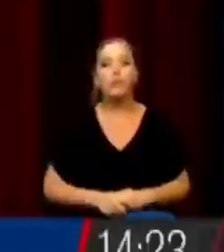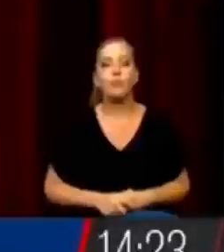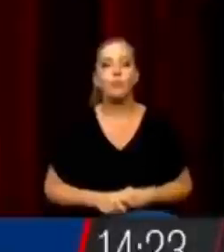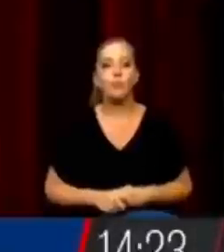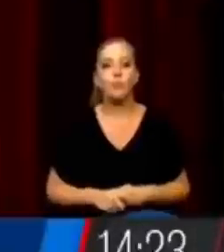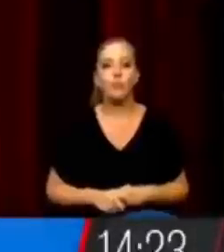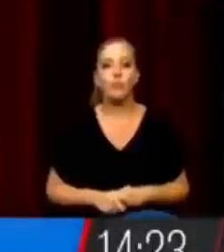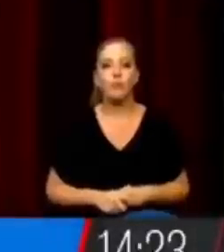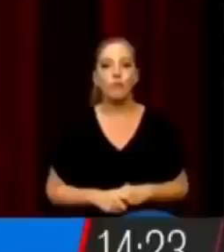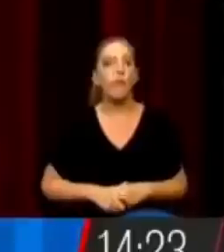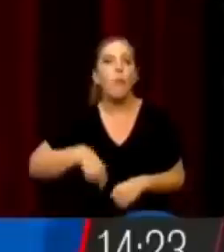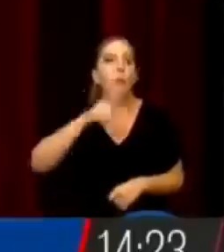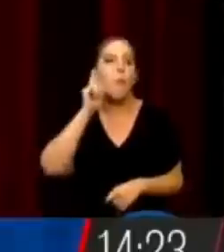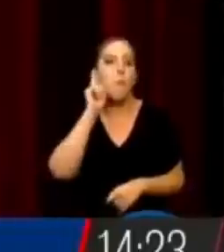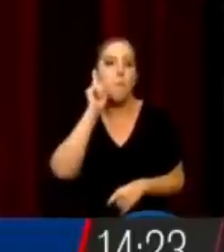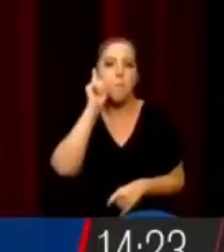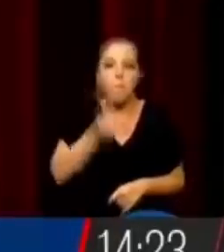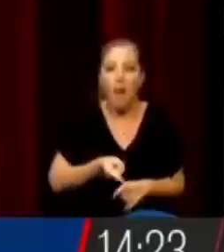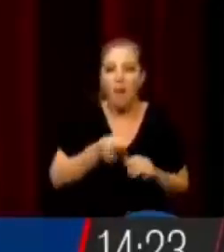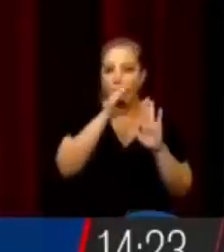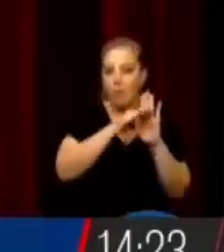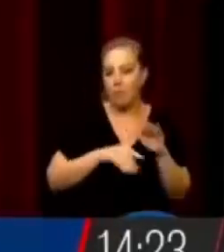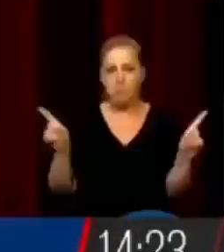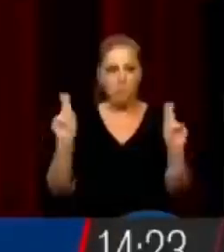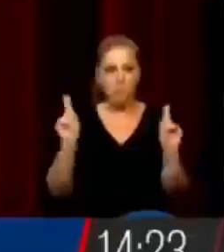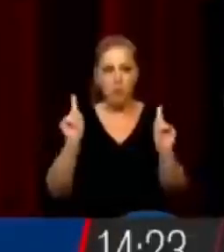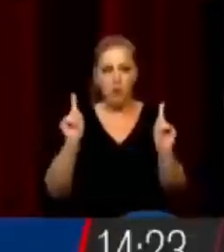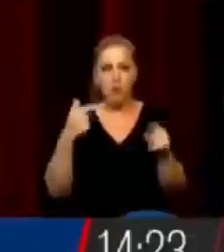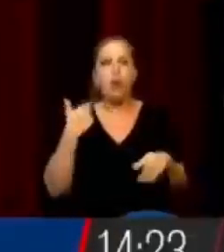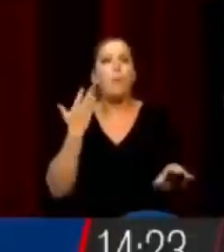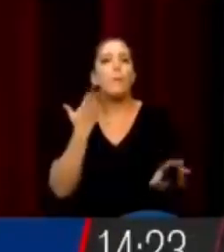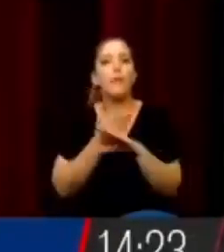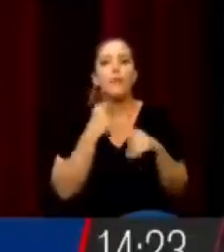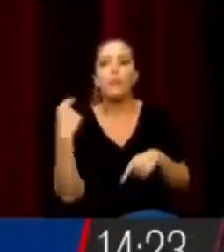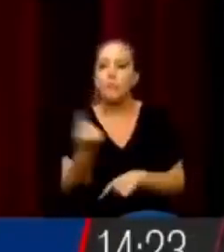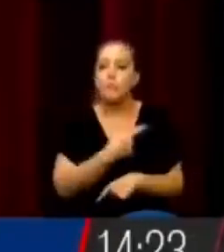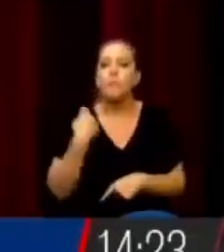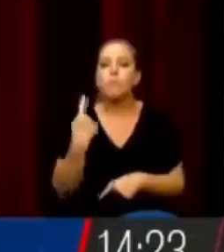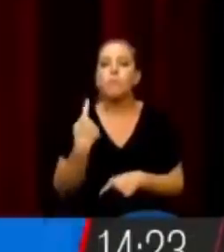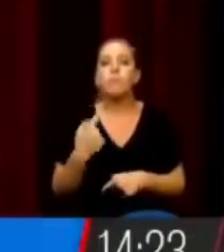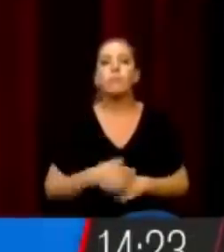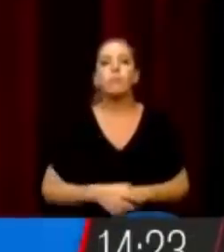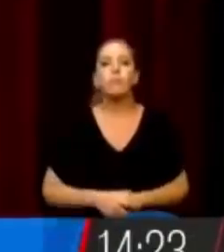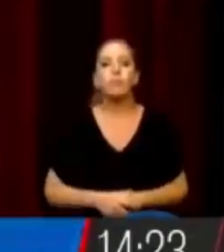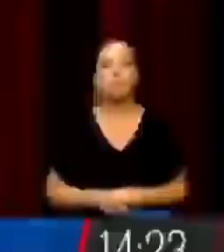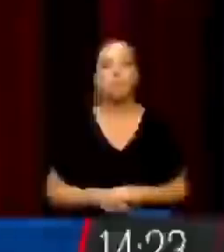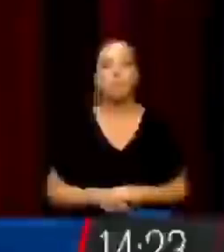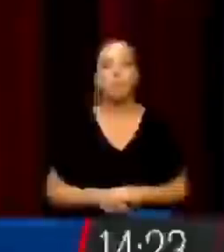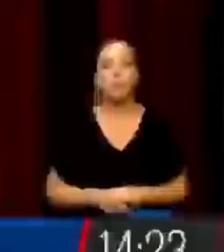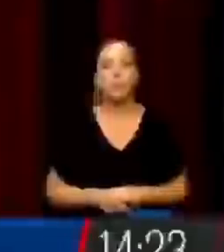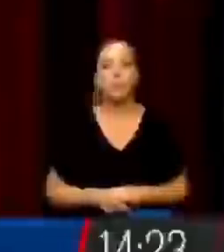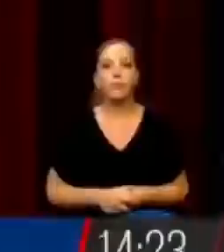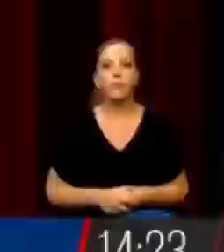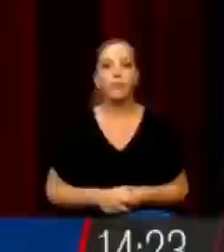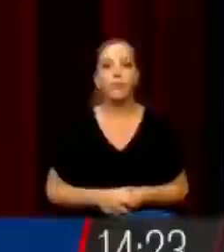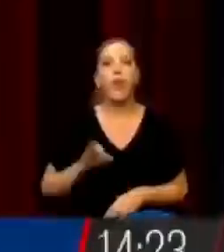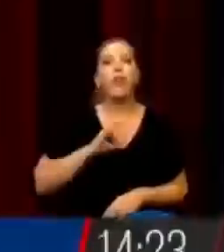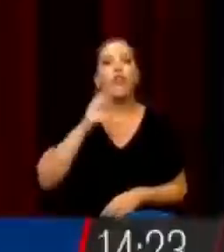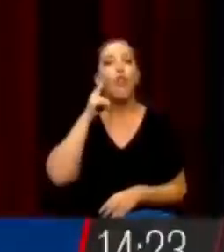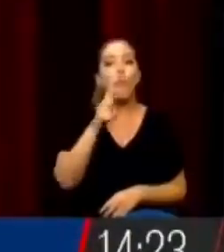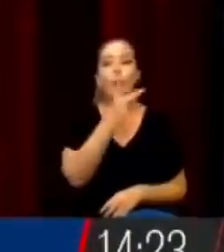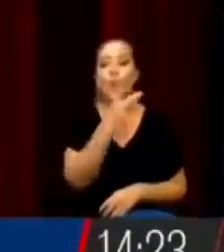sin imponer ninguna agenda, que tengamos la capacidad de darle a lo largo del